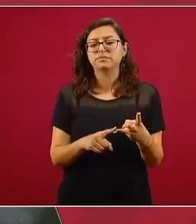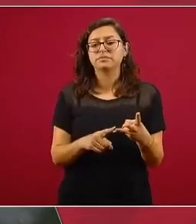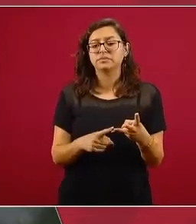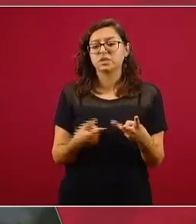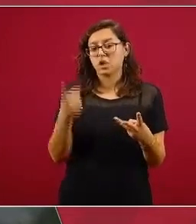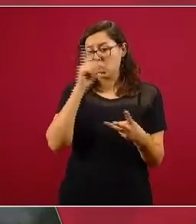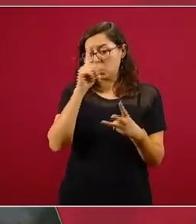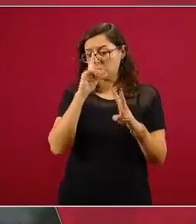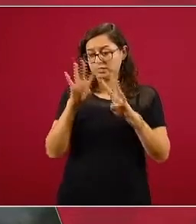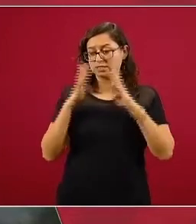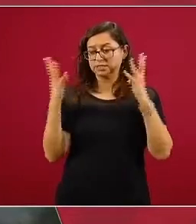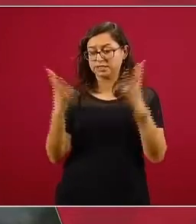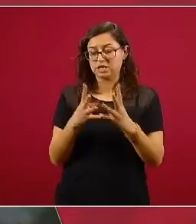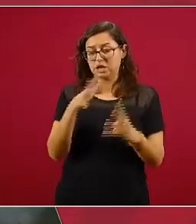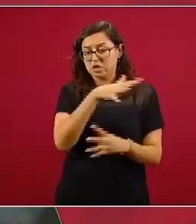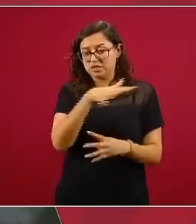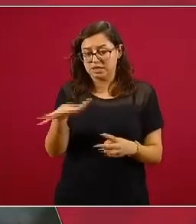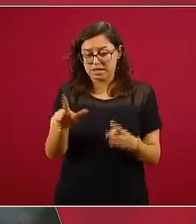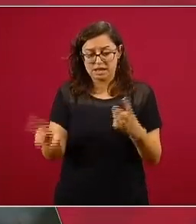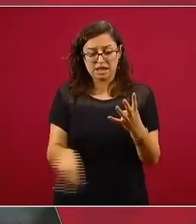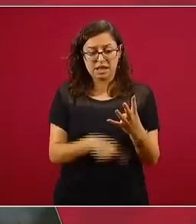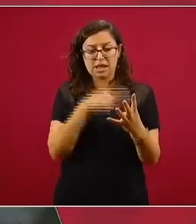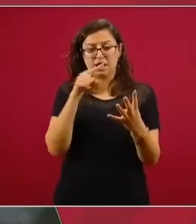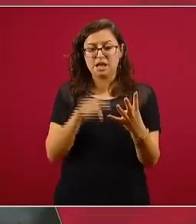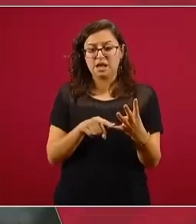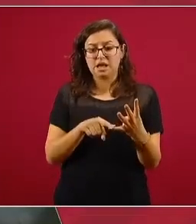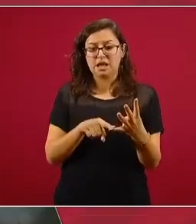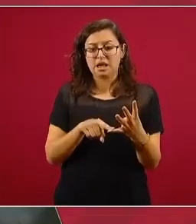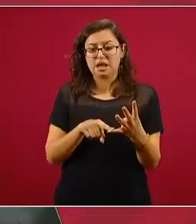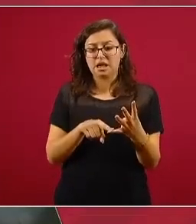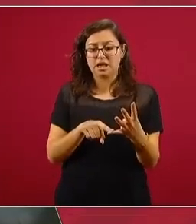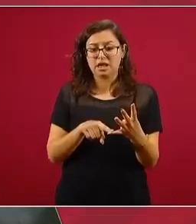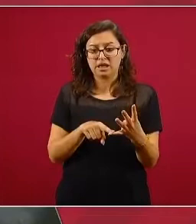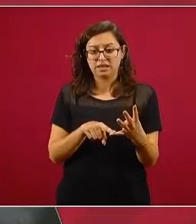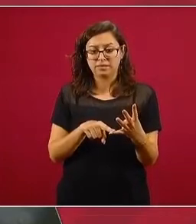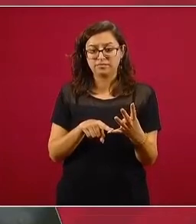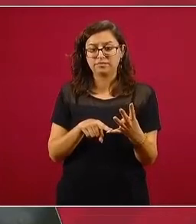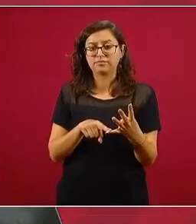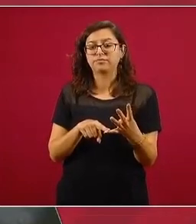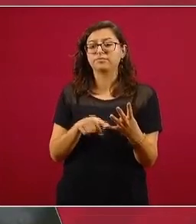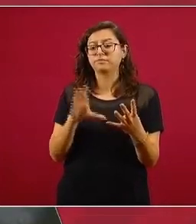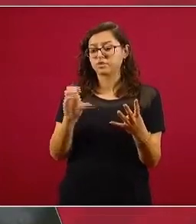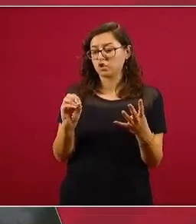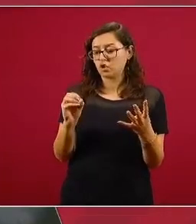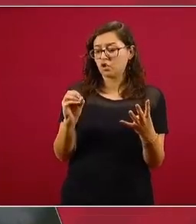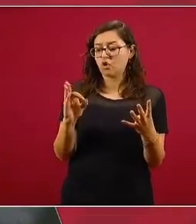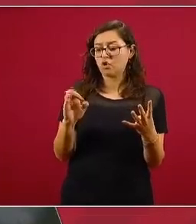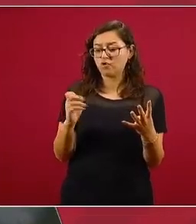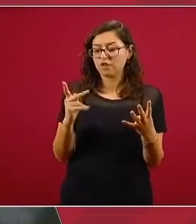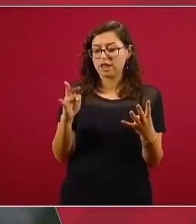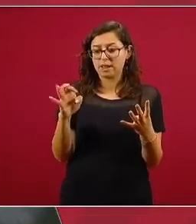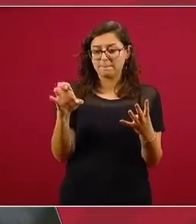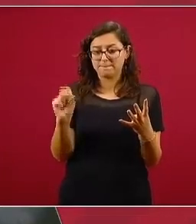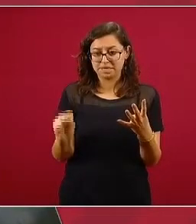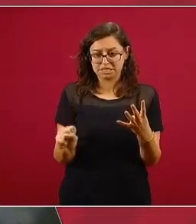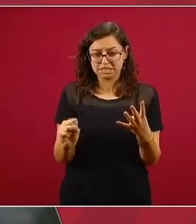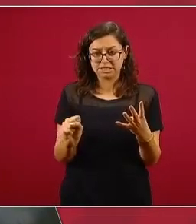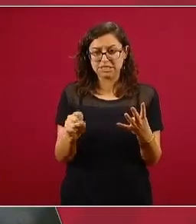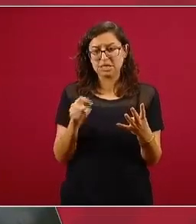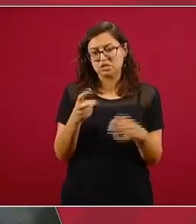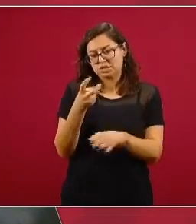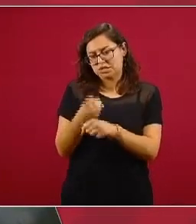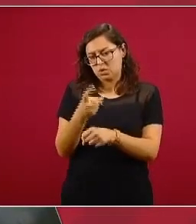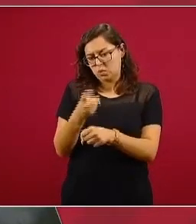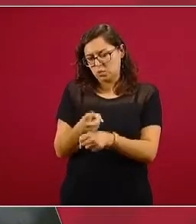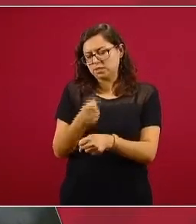Consejo de Salud General, doctor José Ignacio Santos Preciado, participa también COFEPRIS, aunque ahora está adscrito a la subsecretaría,